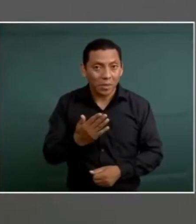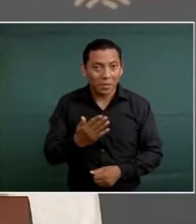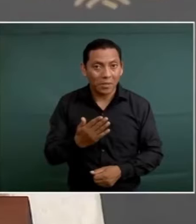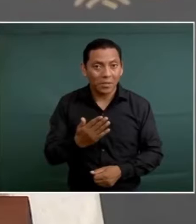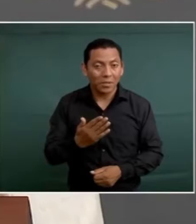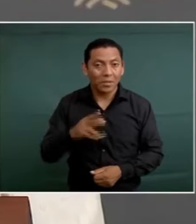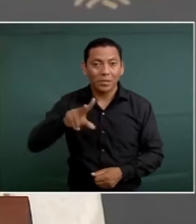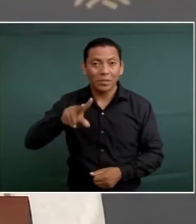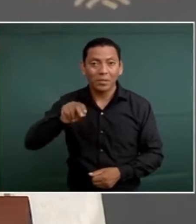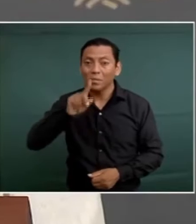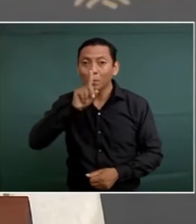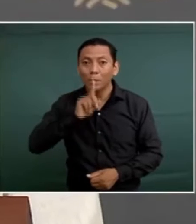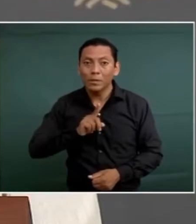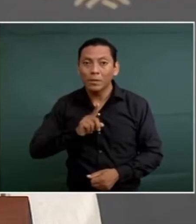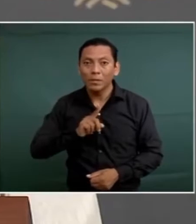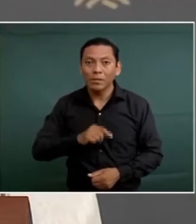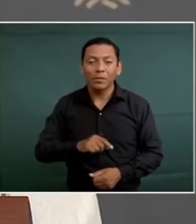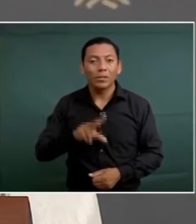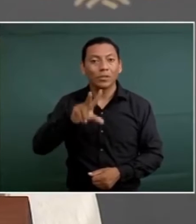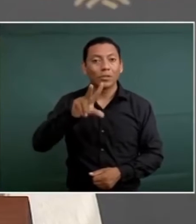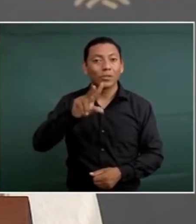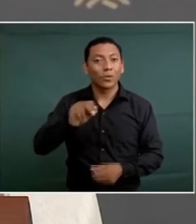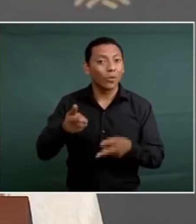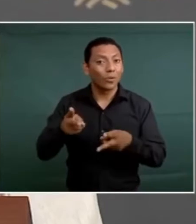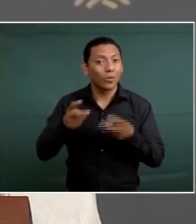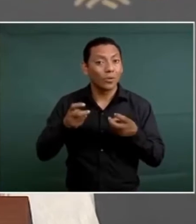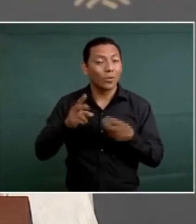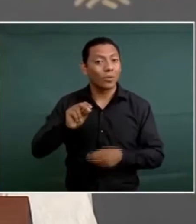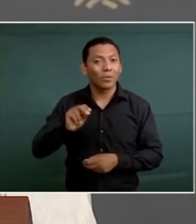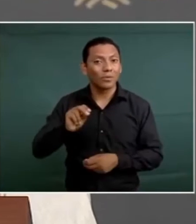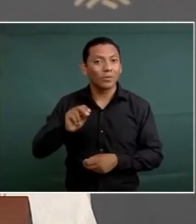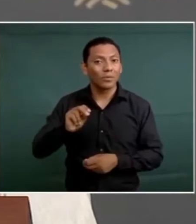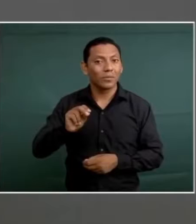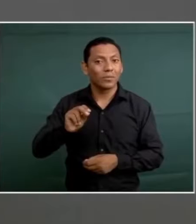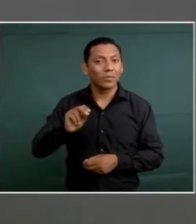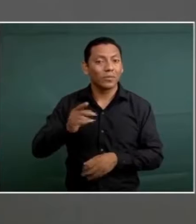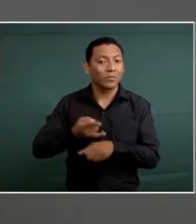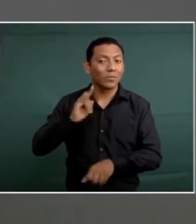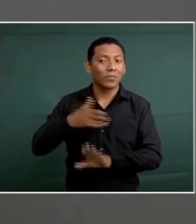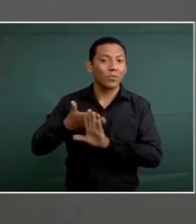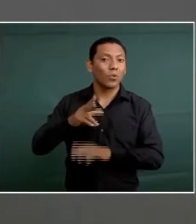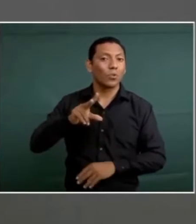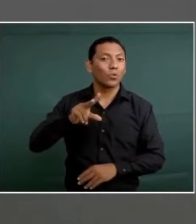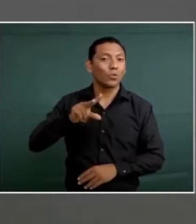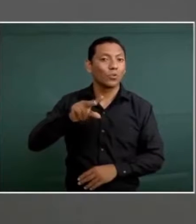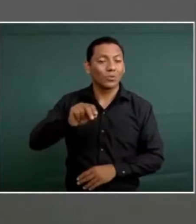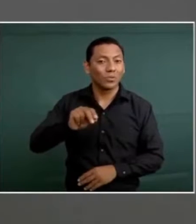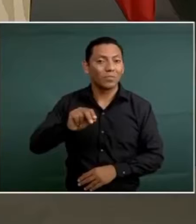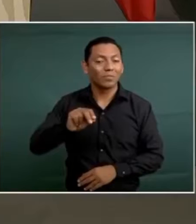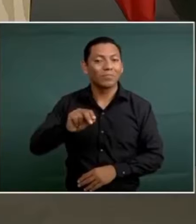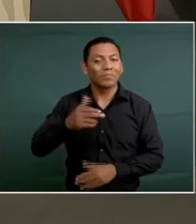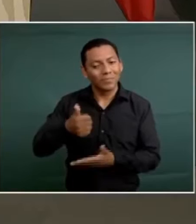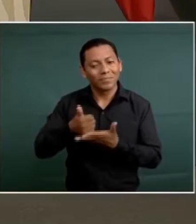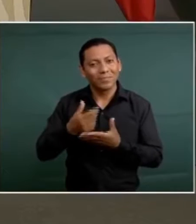no mentir, no robar, no traicionar. Eso ayuda mucho para que no dé